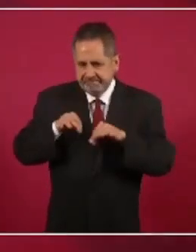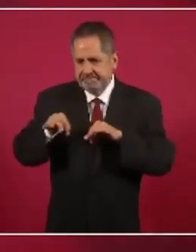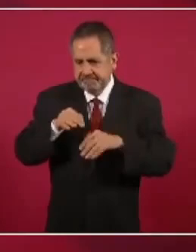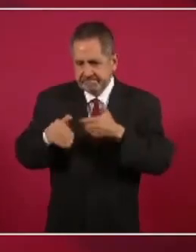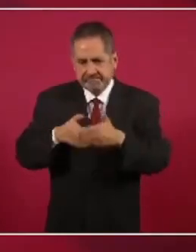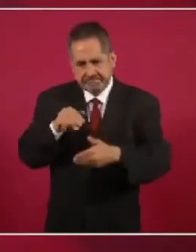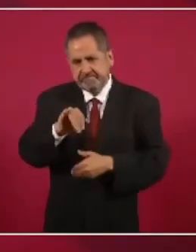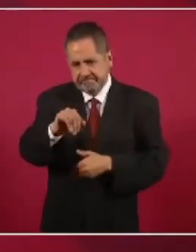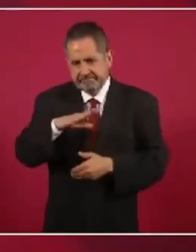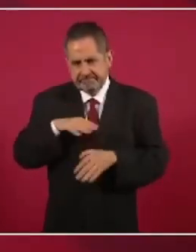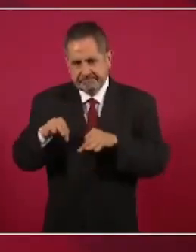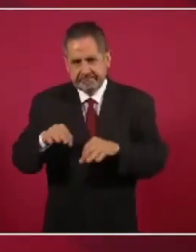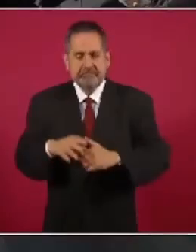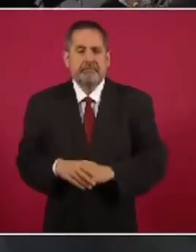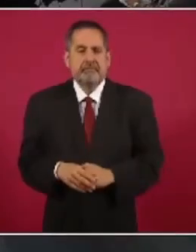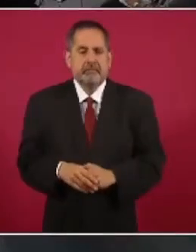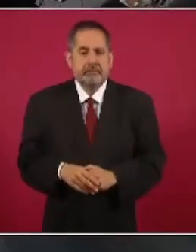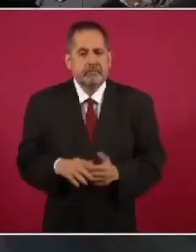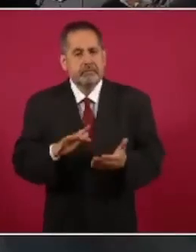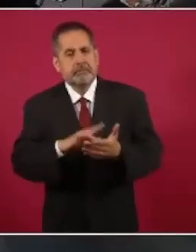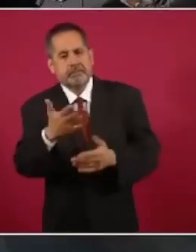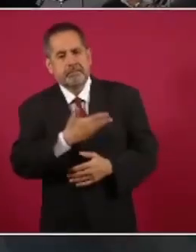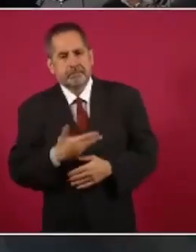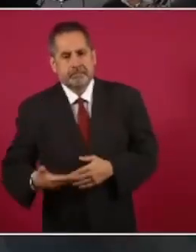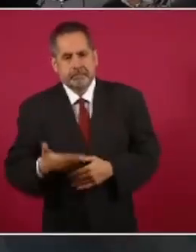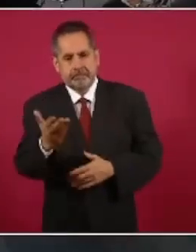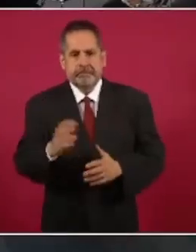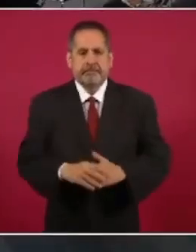trabajando. Muchas gracias, señor presidente. Sí.